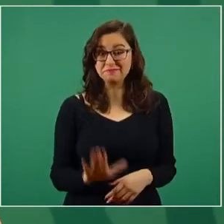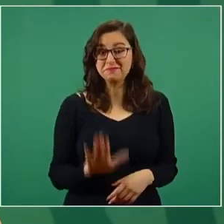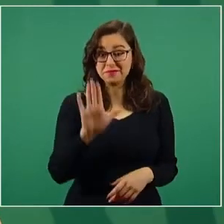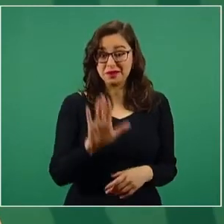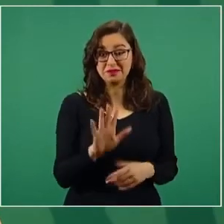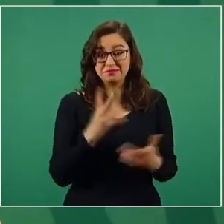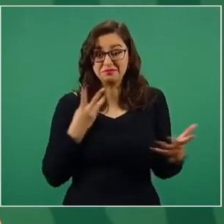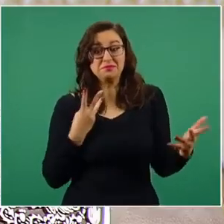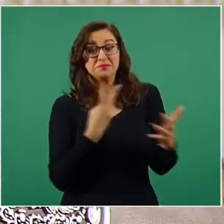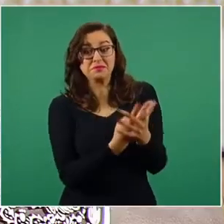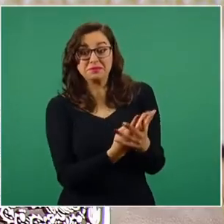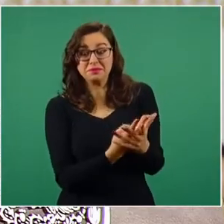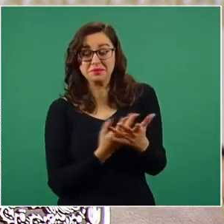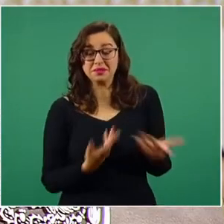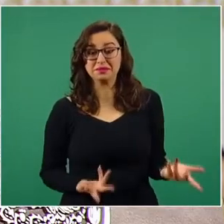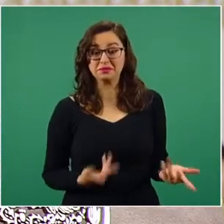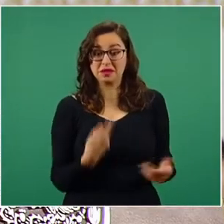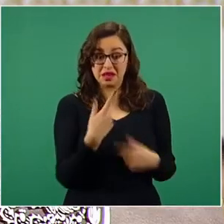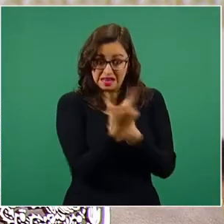limitada.